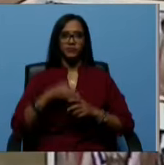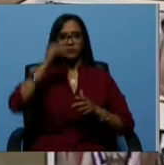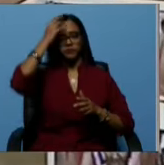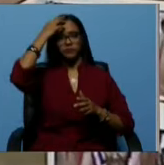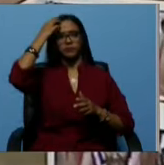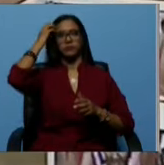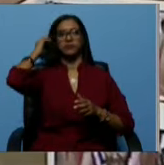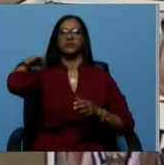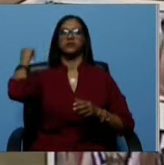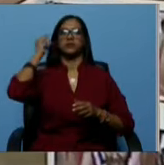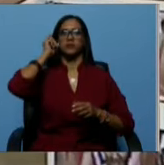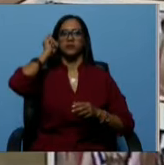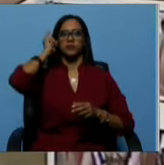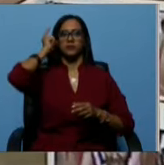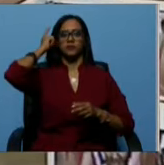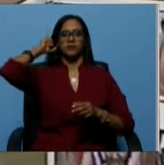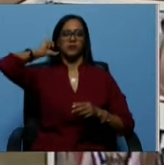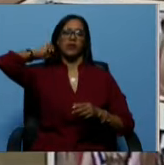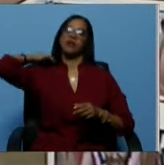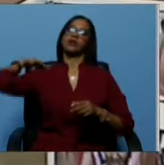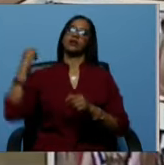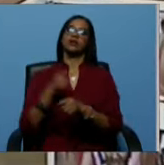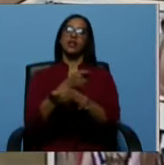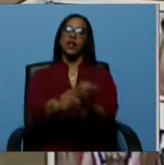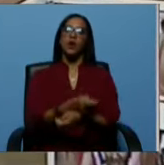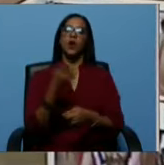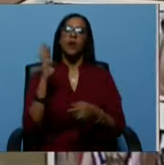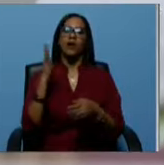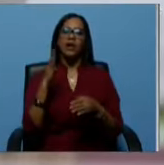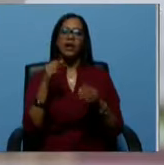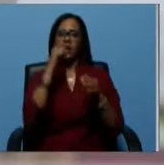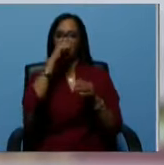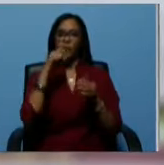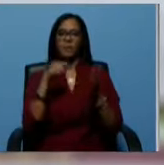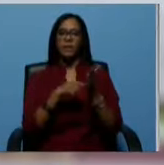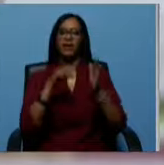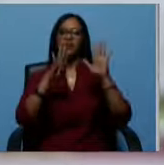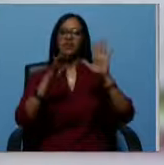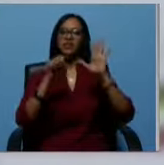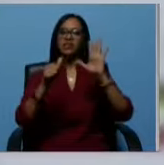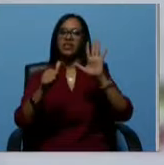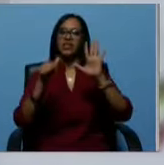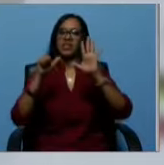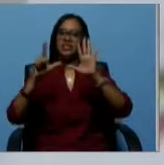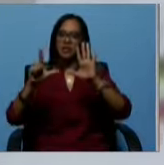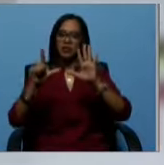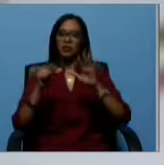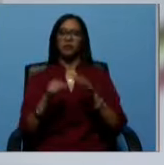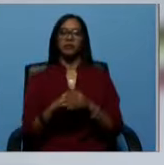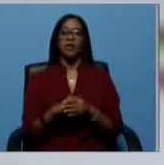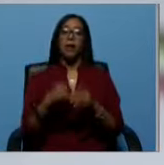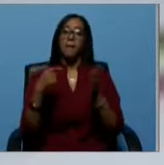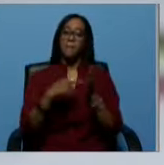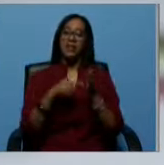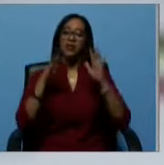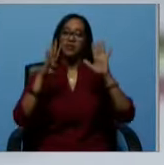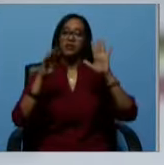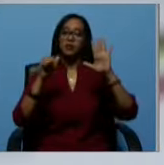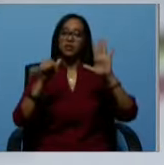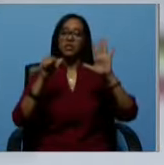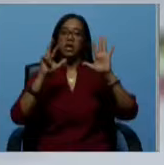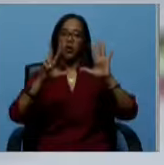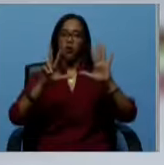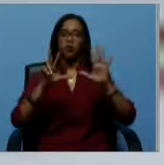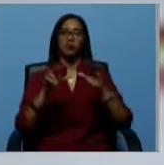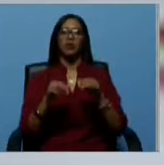Se graduó como bachiller a fines del año 1967. En 1968 se matriculó en la Facultad de